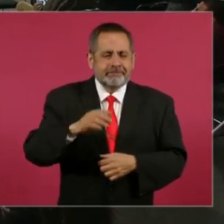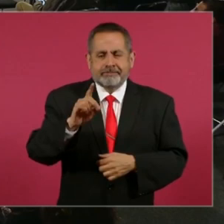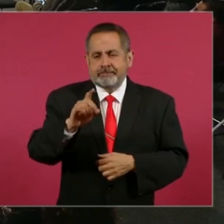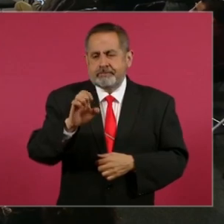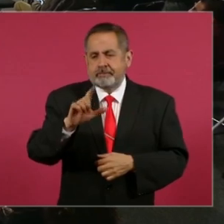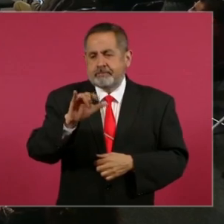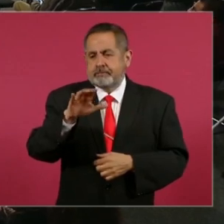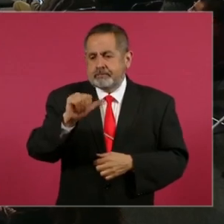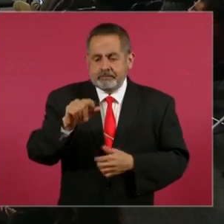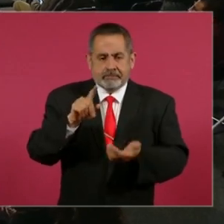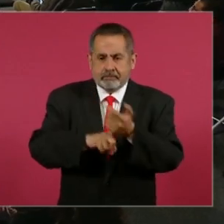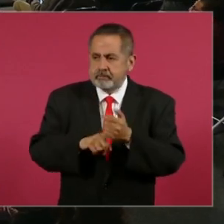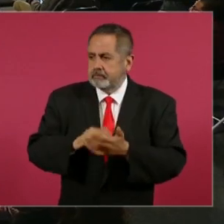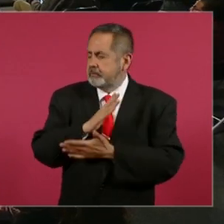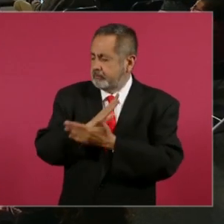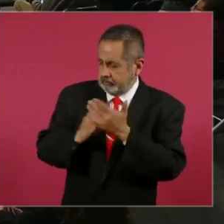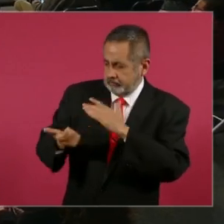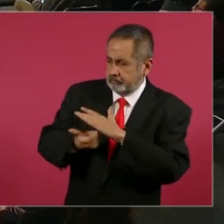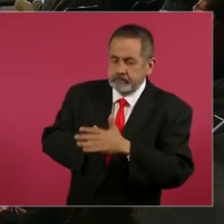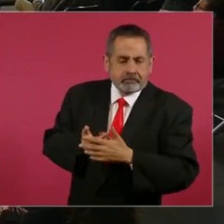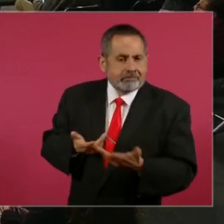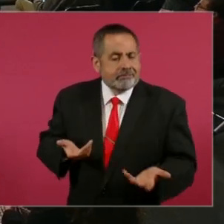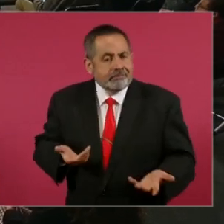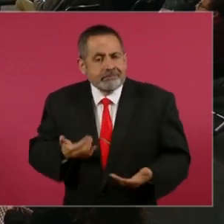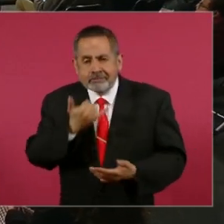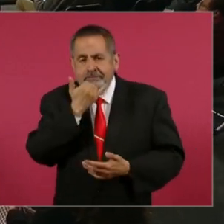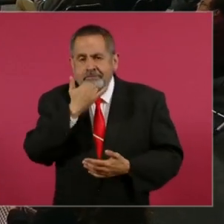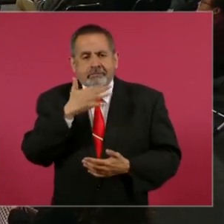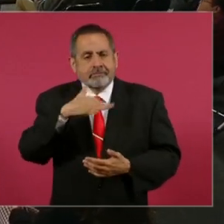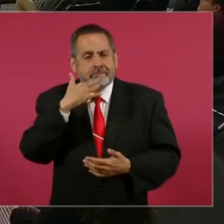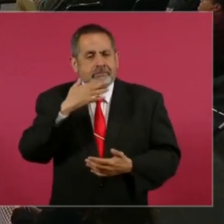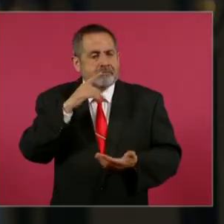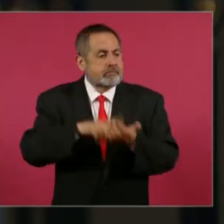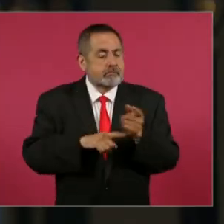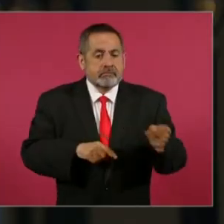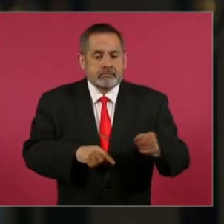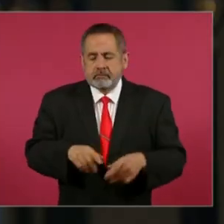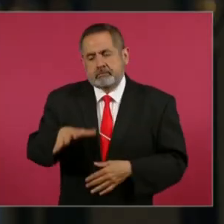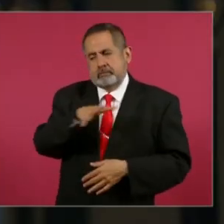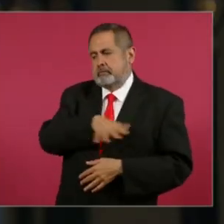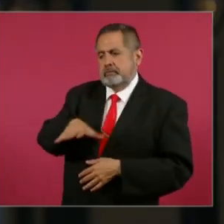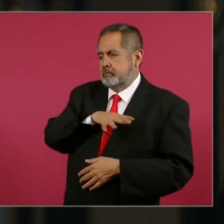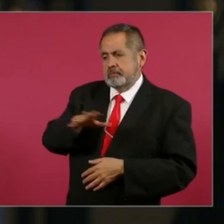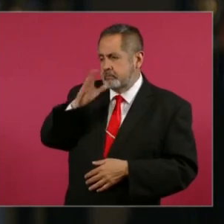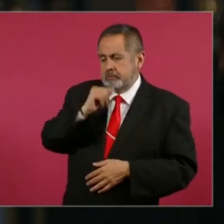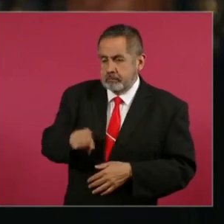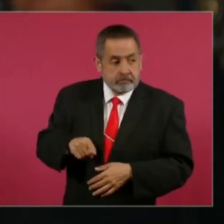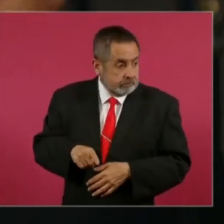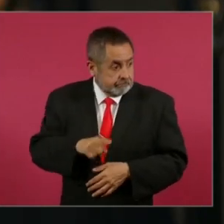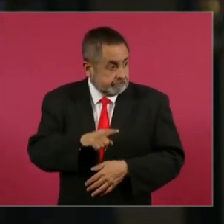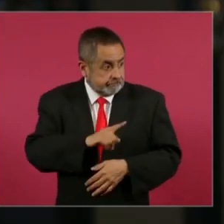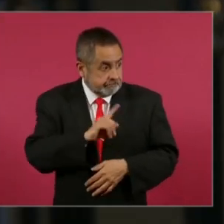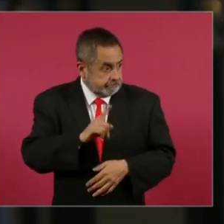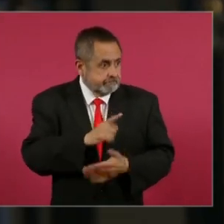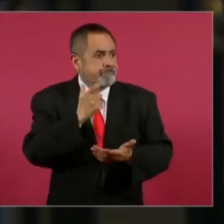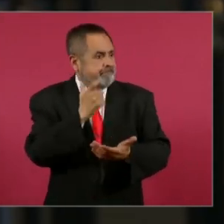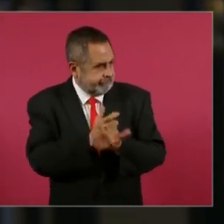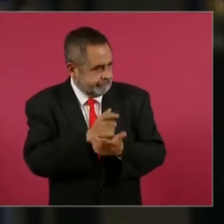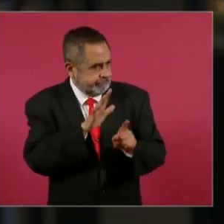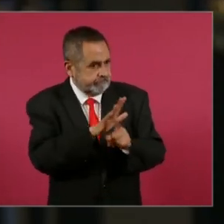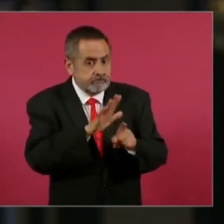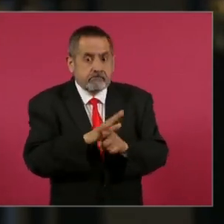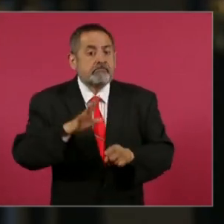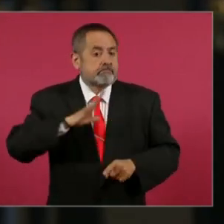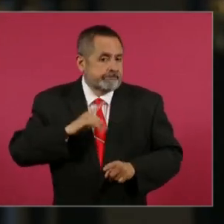diera su respectivo moche por estas por este negocio. El empresario se niega. De ahí viene un audio, de hecho tenemos el